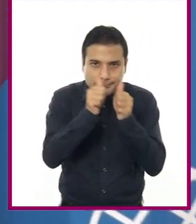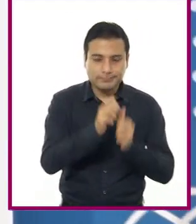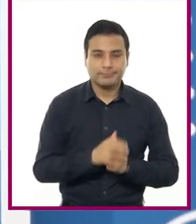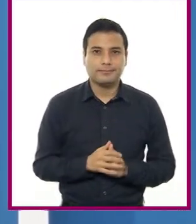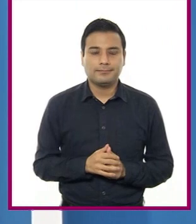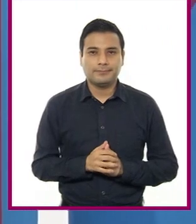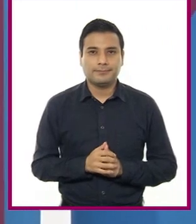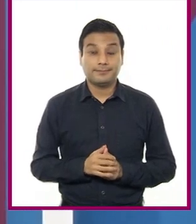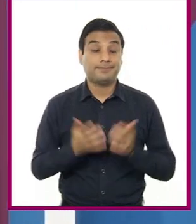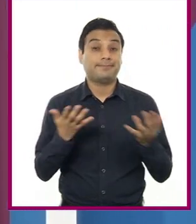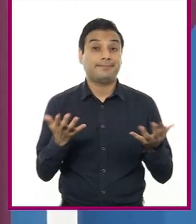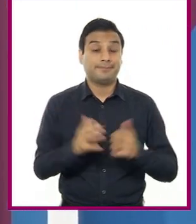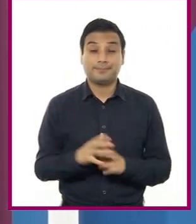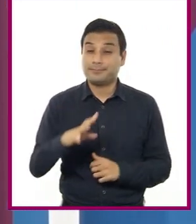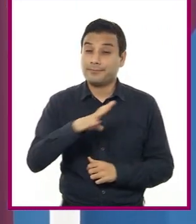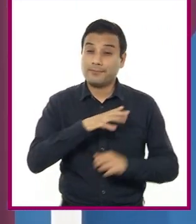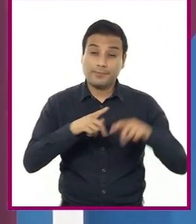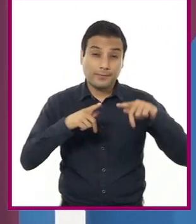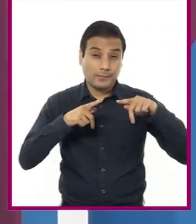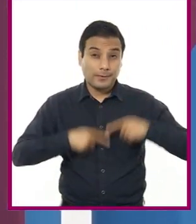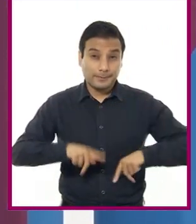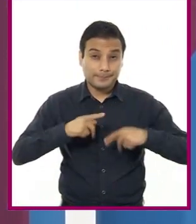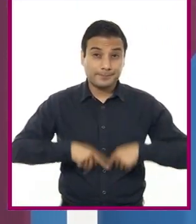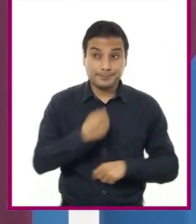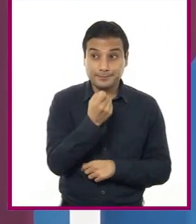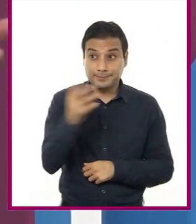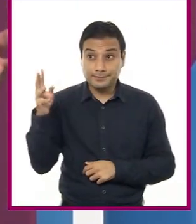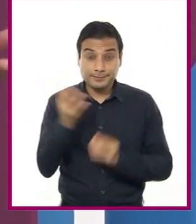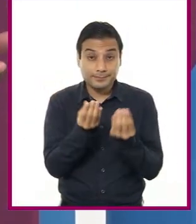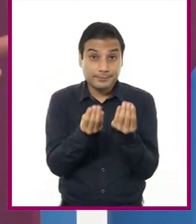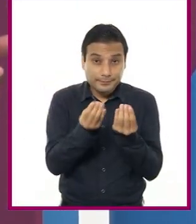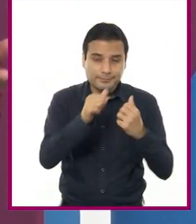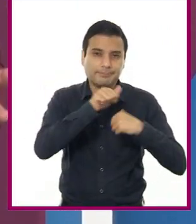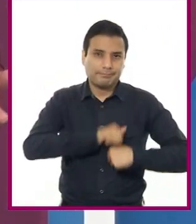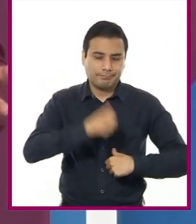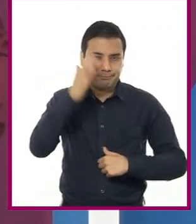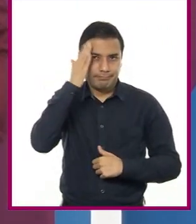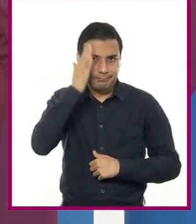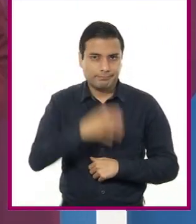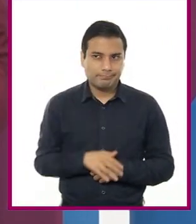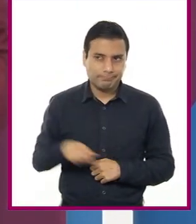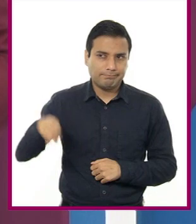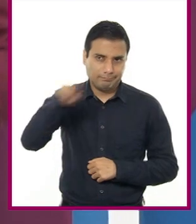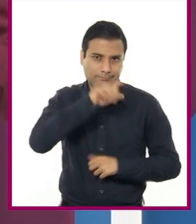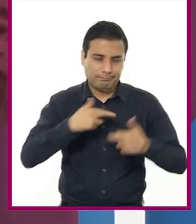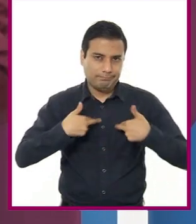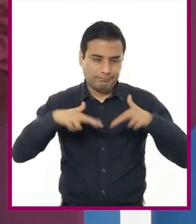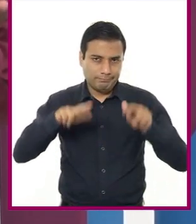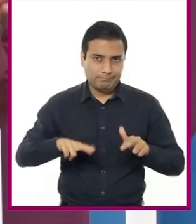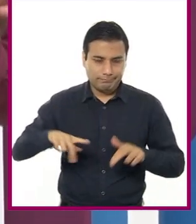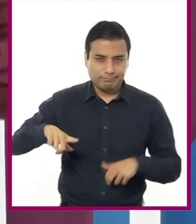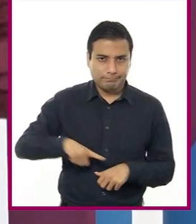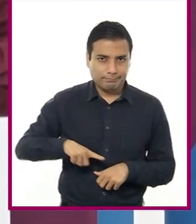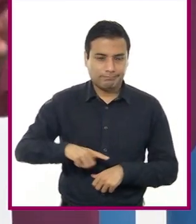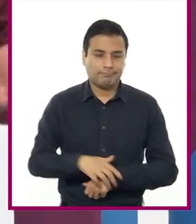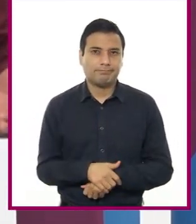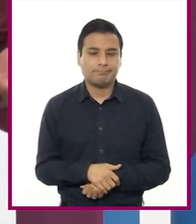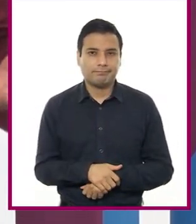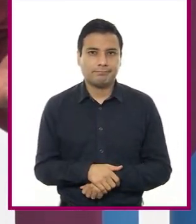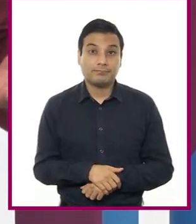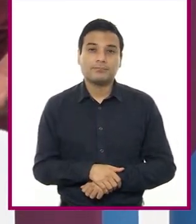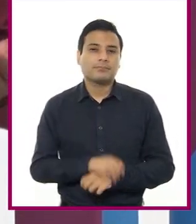Entonces, hay muchas personas que ejercen autoridad por ser representantes del gobierno, pero que se deben a